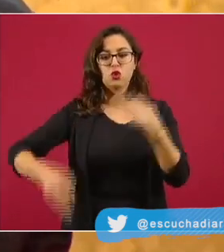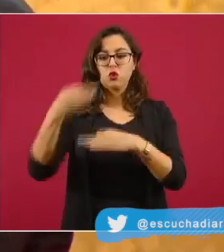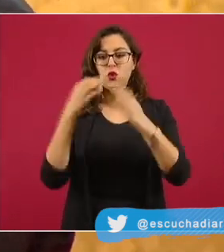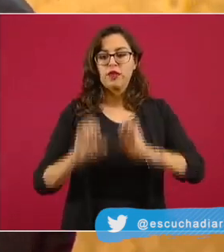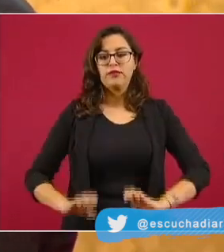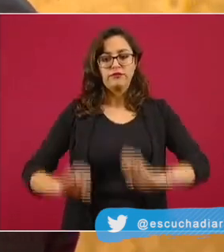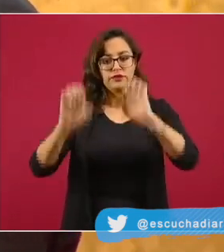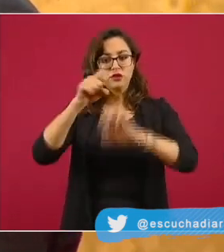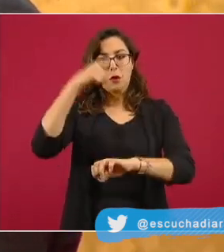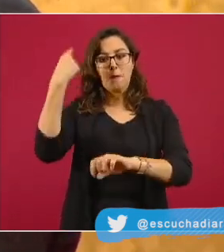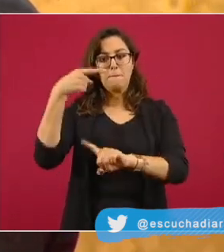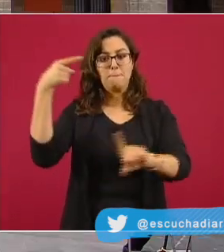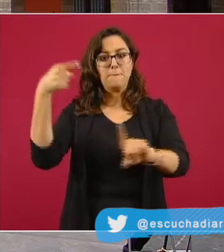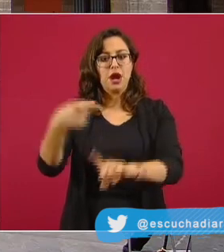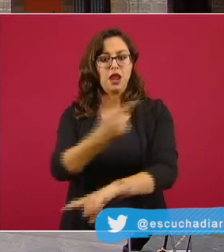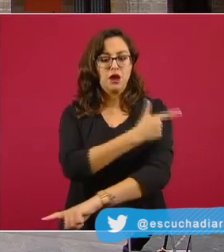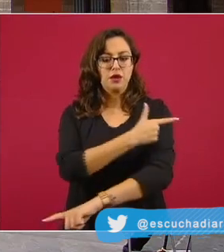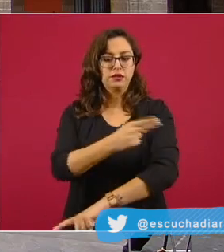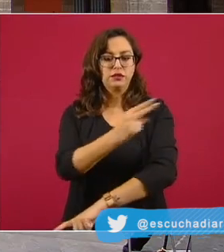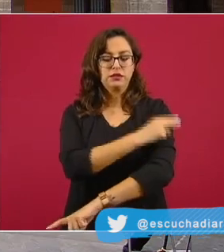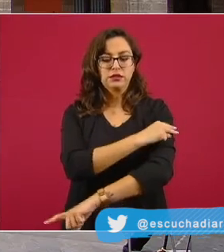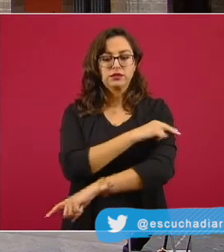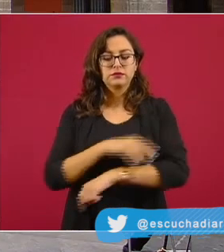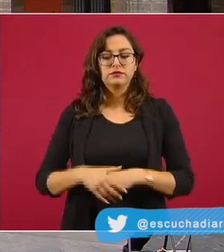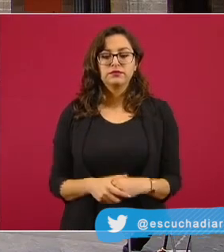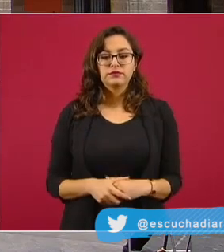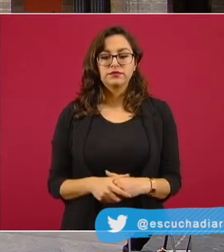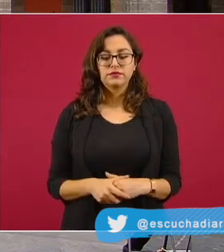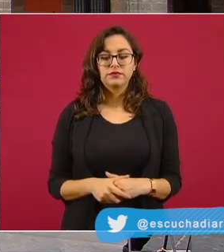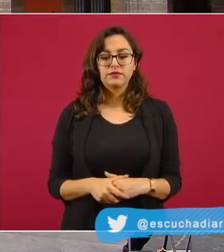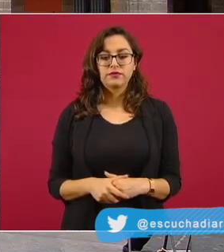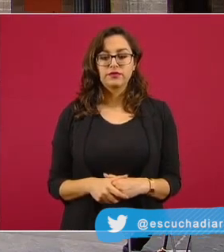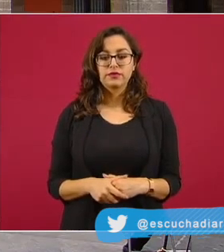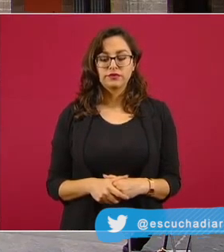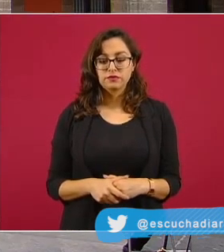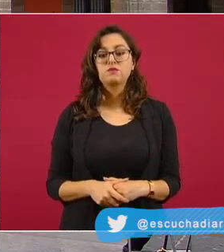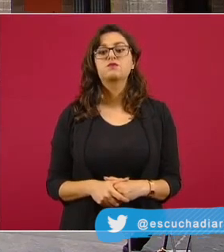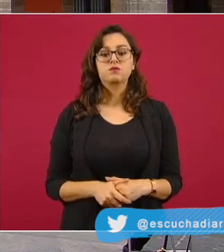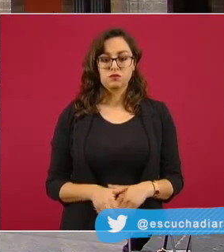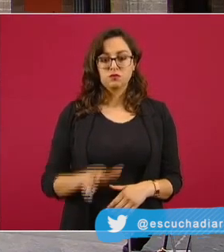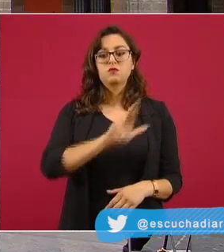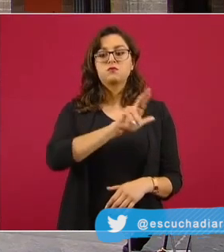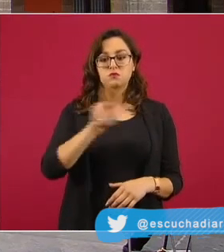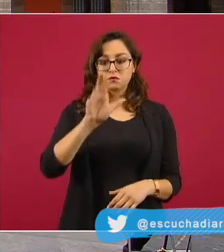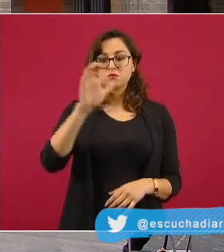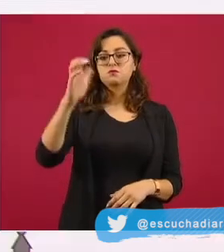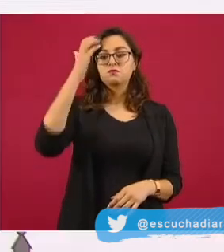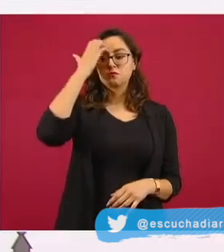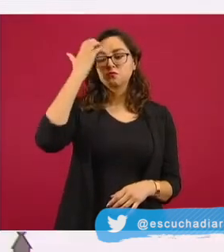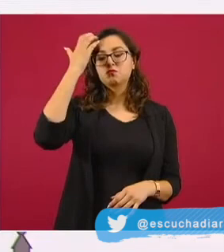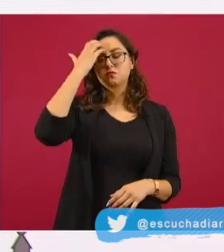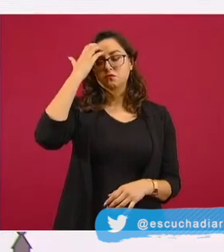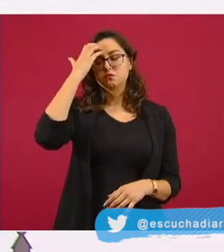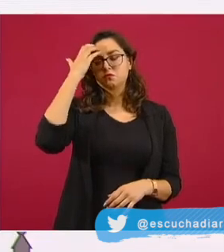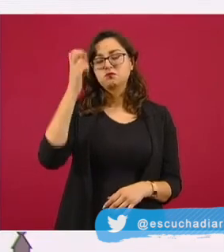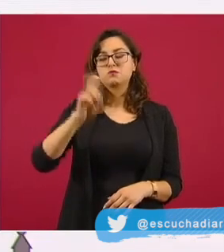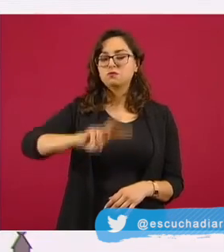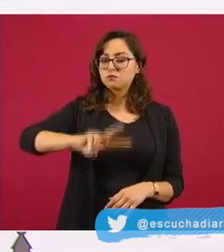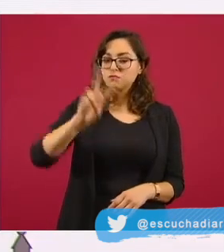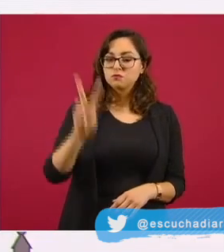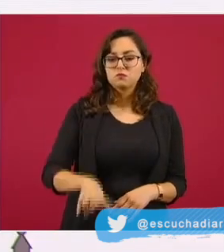en el país. Reconozco y agradezco el respaldo incondicional de